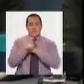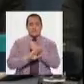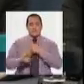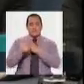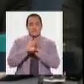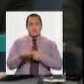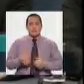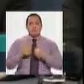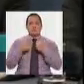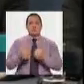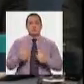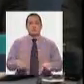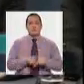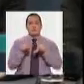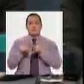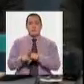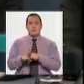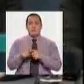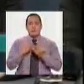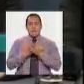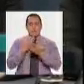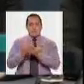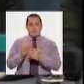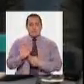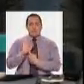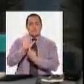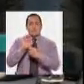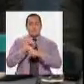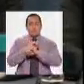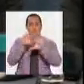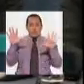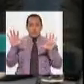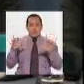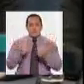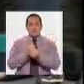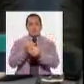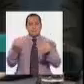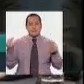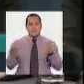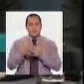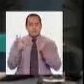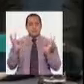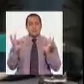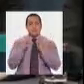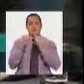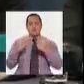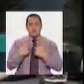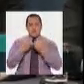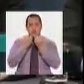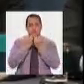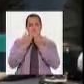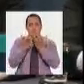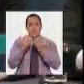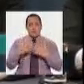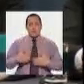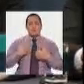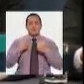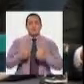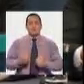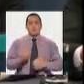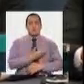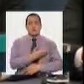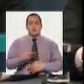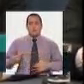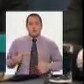esta posición, además, ha sido pública. En diversos eventos he manifestado la posición del